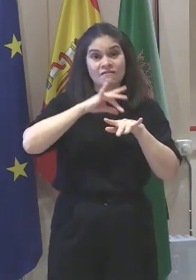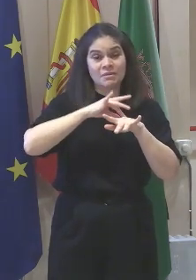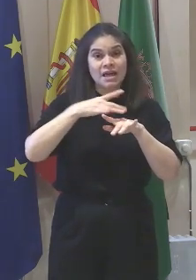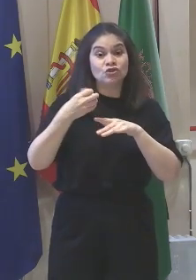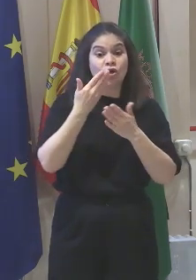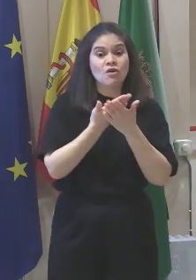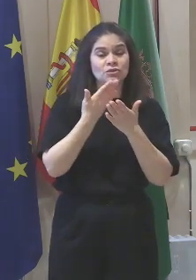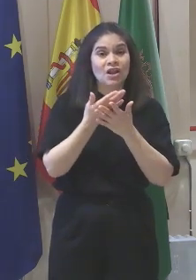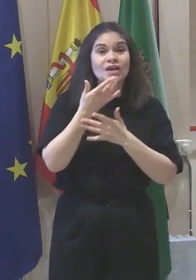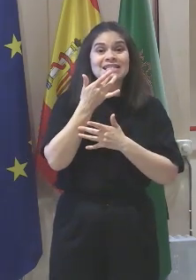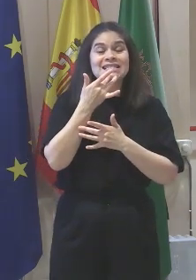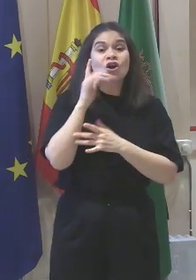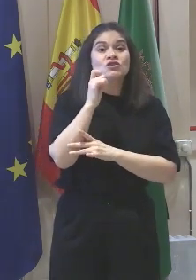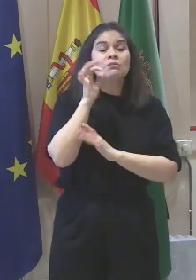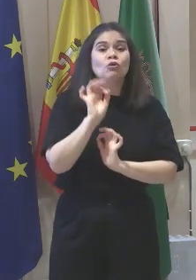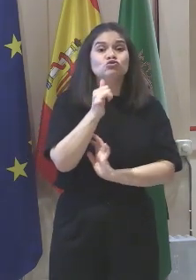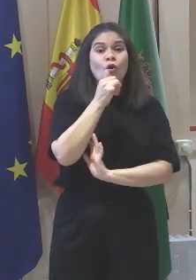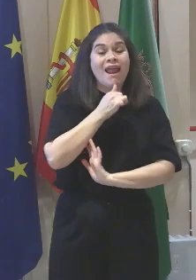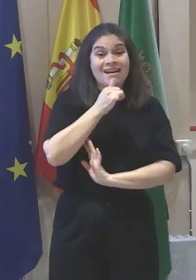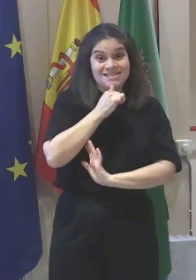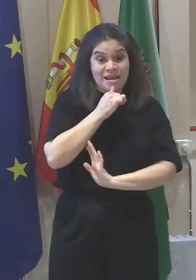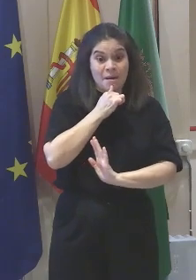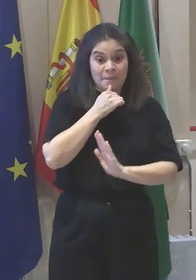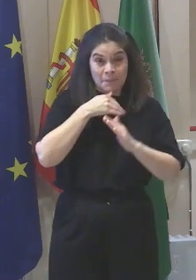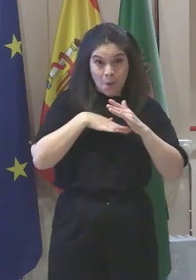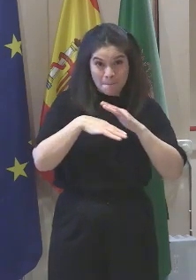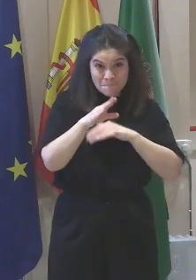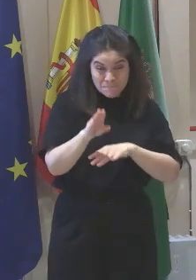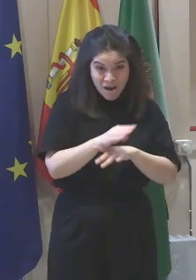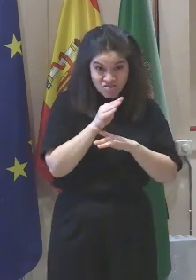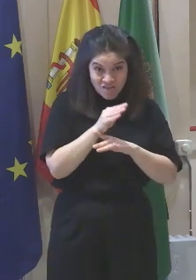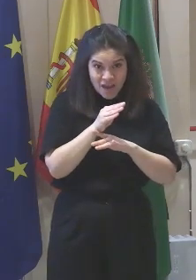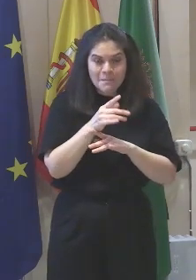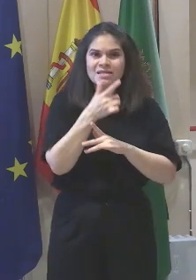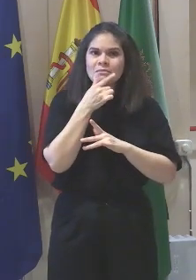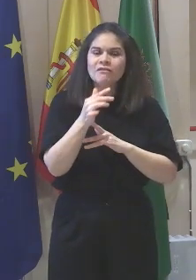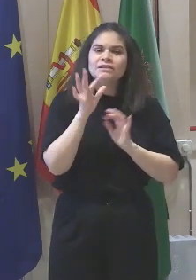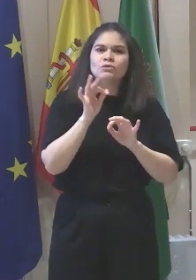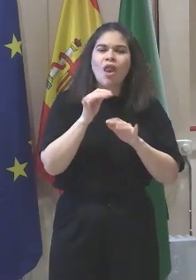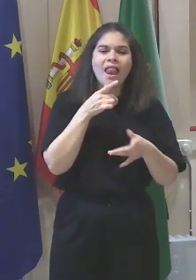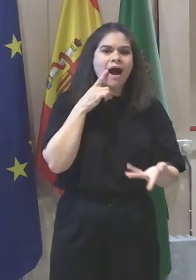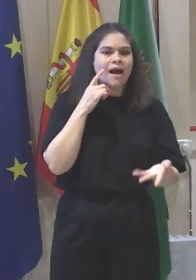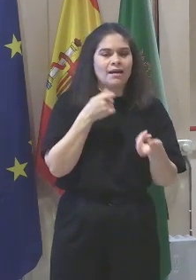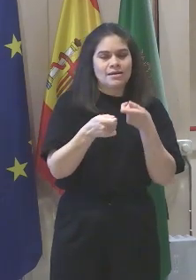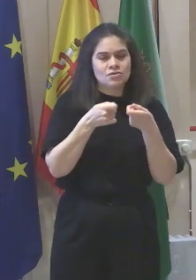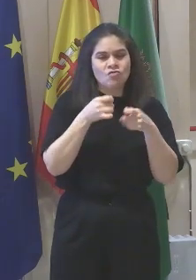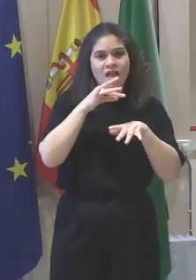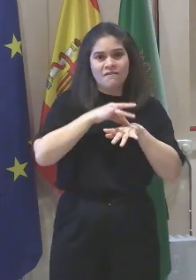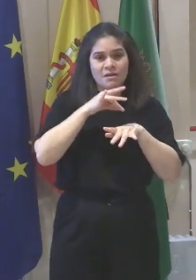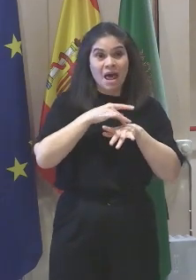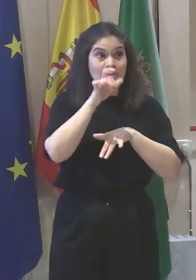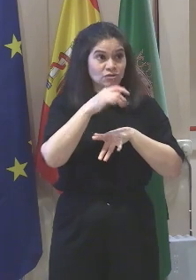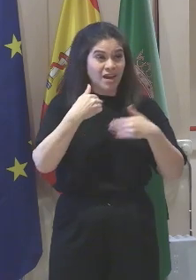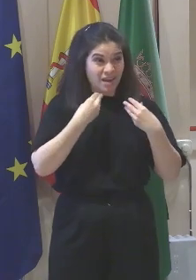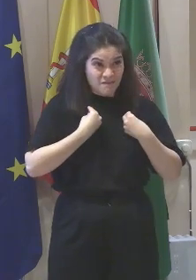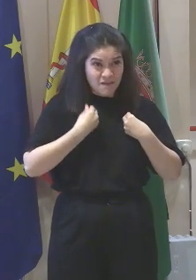mantener esa reserva endógena, aunque sea mínima, va a hacerle mucho más fácil la gestión de la enfermedad a la persona que vive con diabetes y se